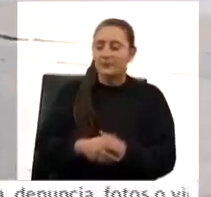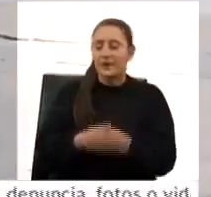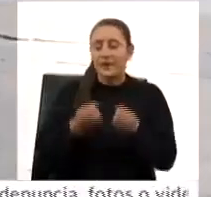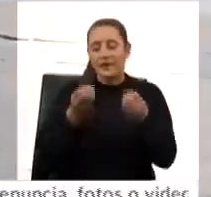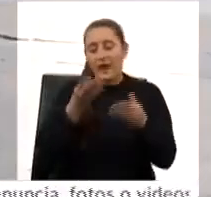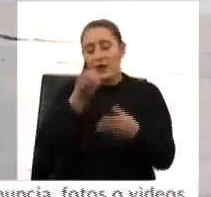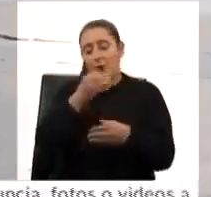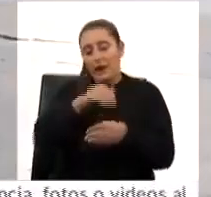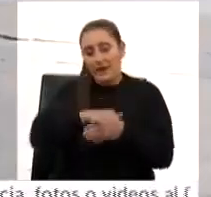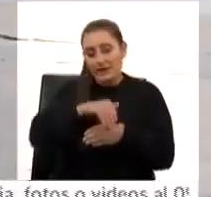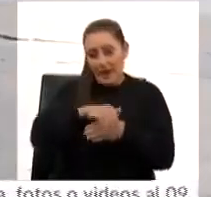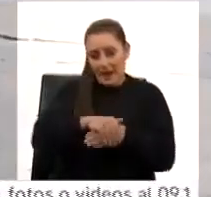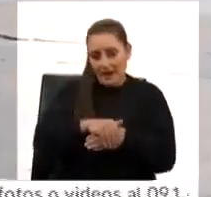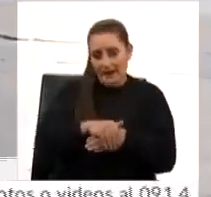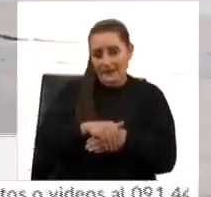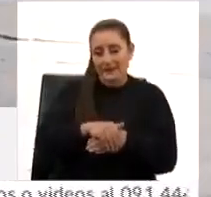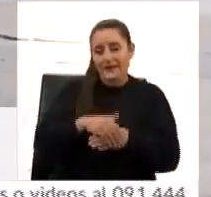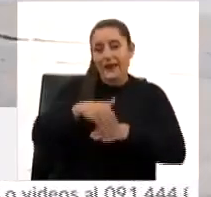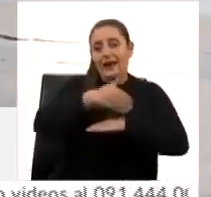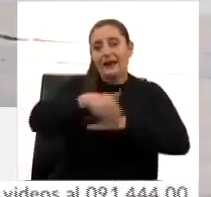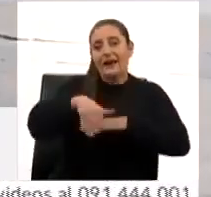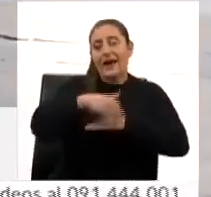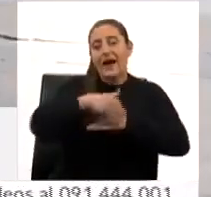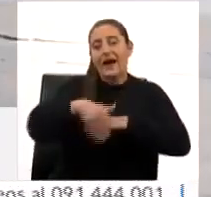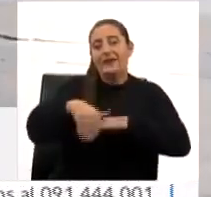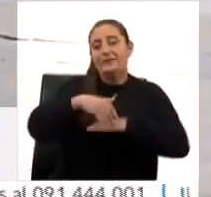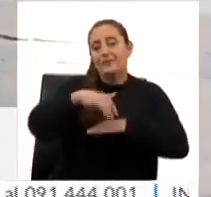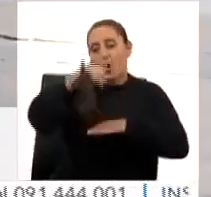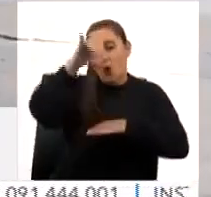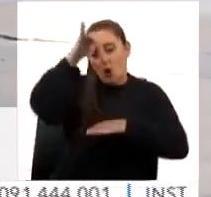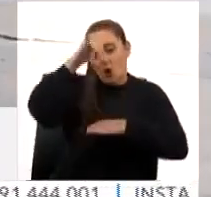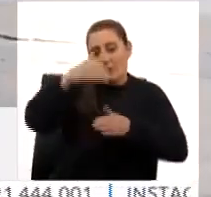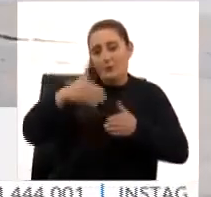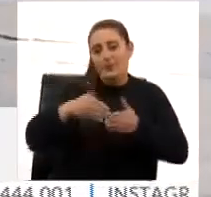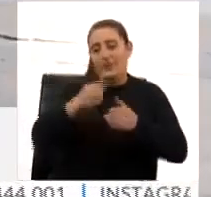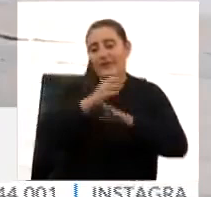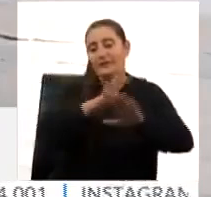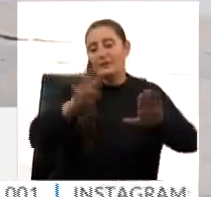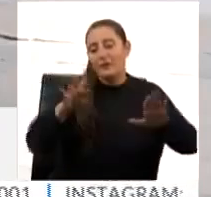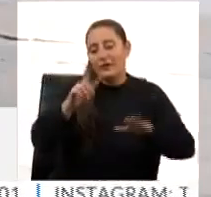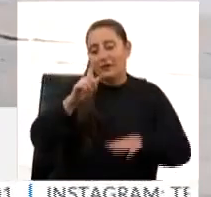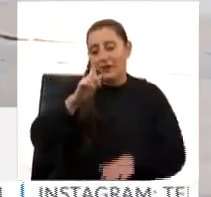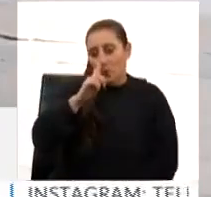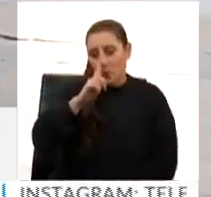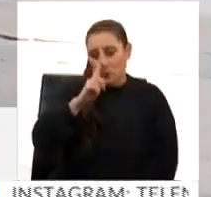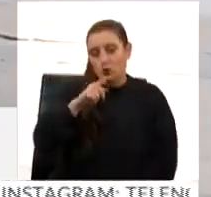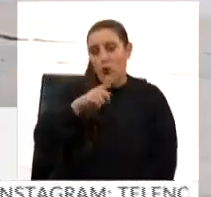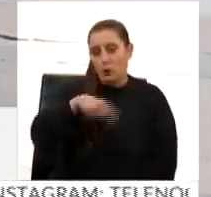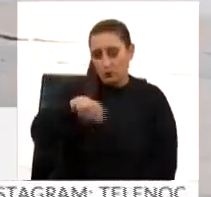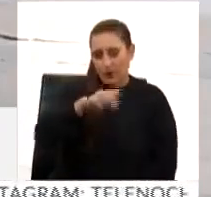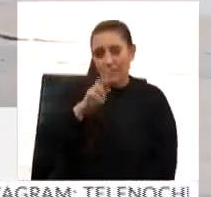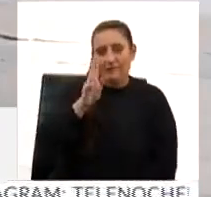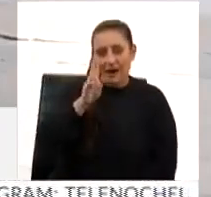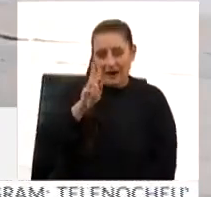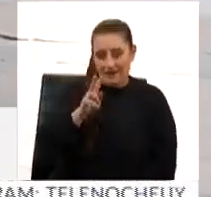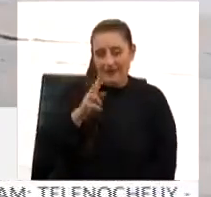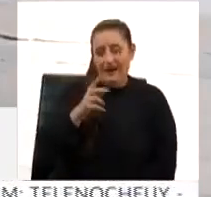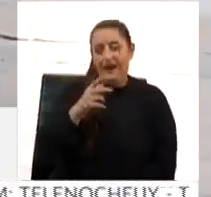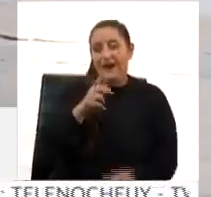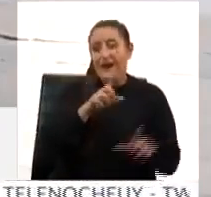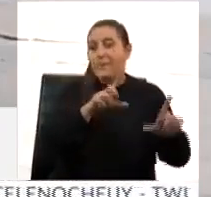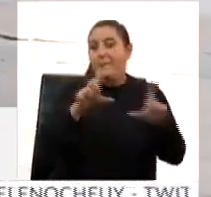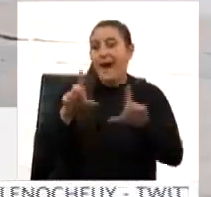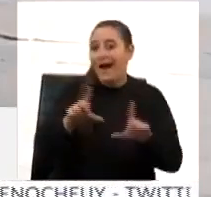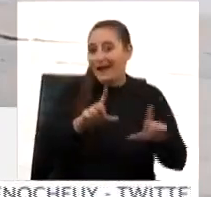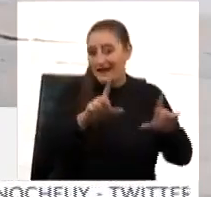¿Qué tal? Buenas tardes, Jaime. Estamos en Colón, calle 19 de junio, casi Eduardo Raíz, y ustedes van a ver imágenes de